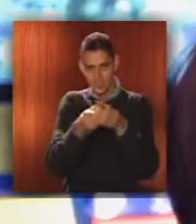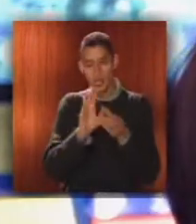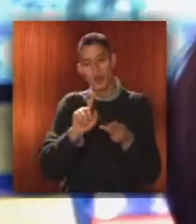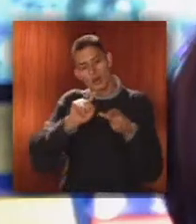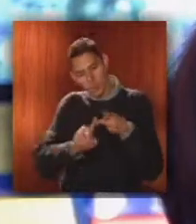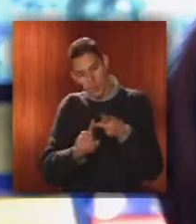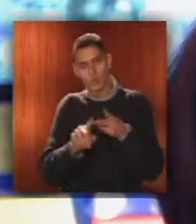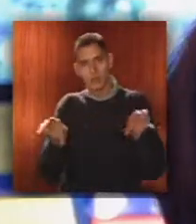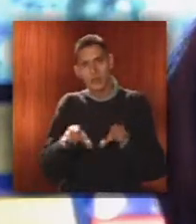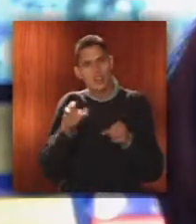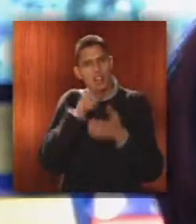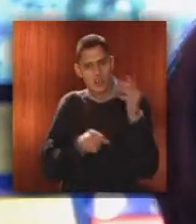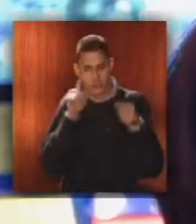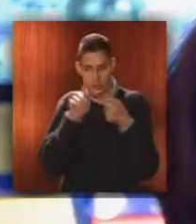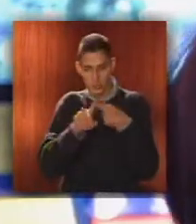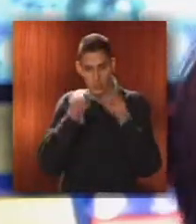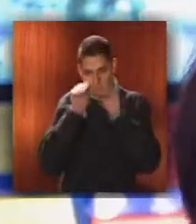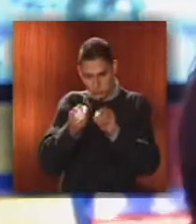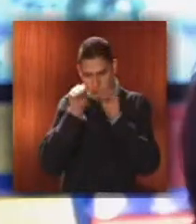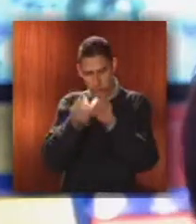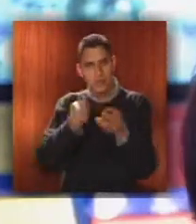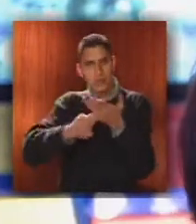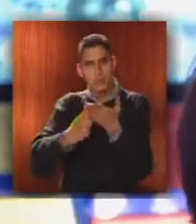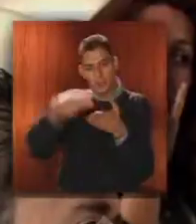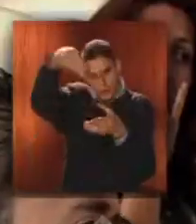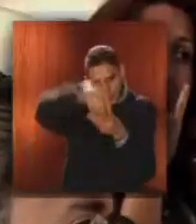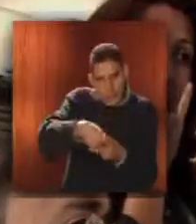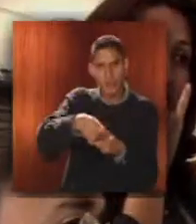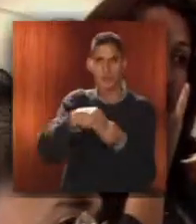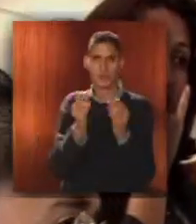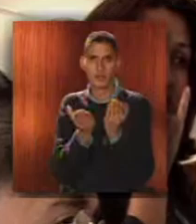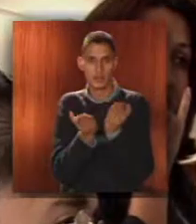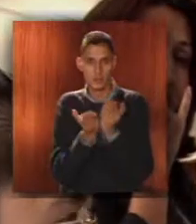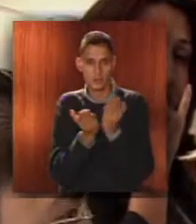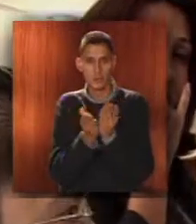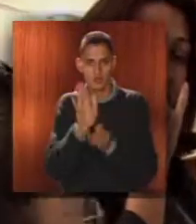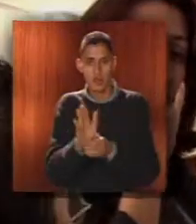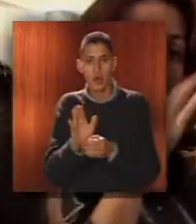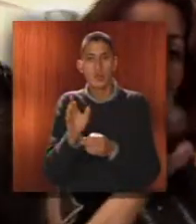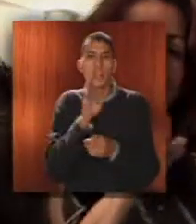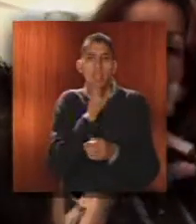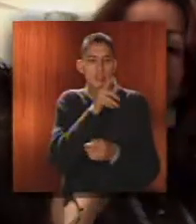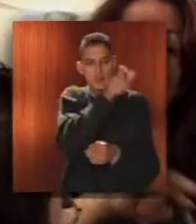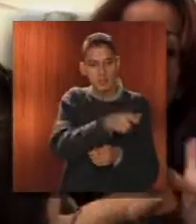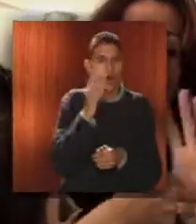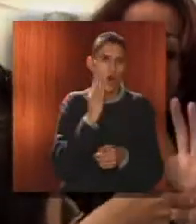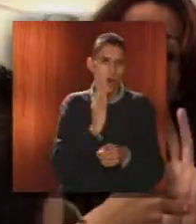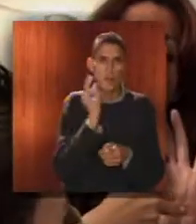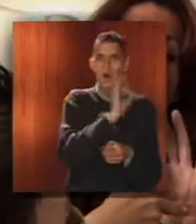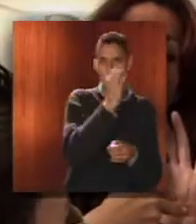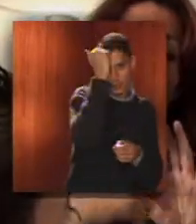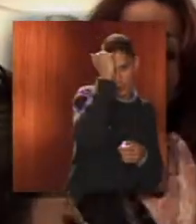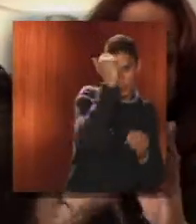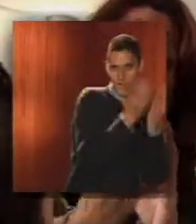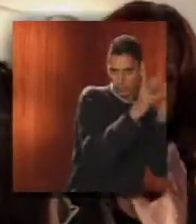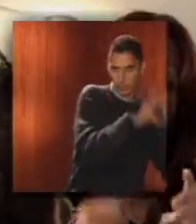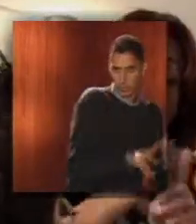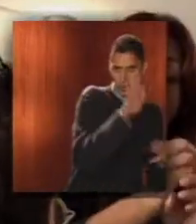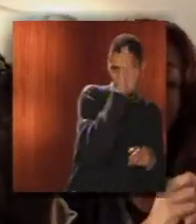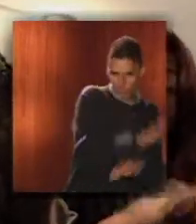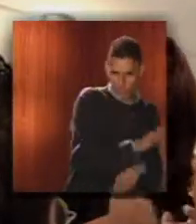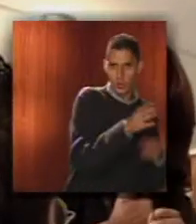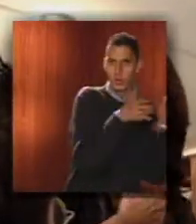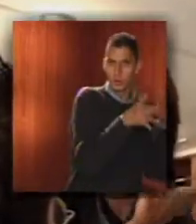desarrollada es la formación de intérpretes en el contexto pedagógico con los jóvenes o docentes en formación del programa